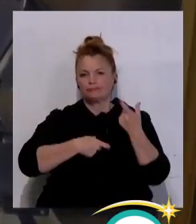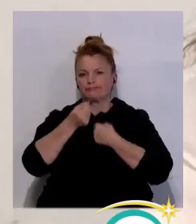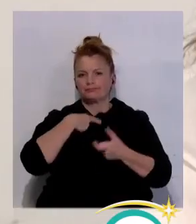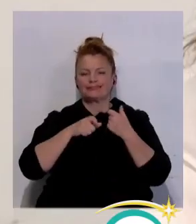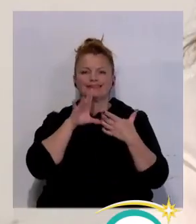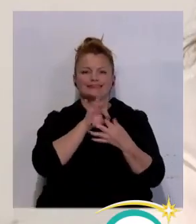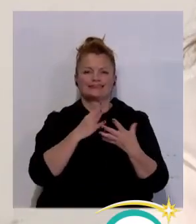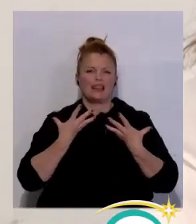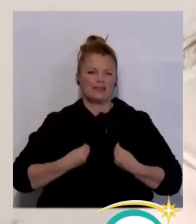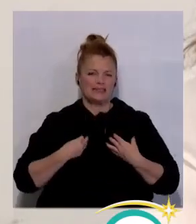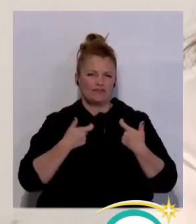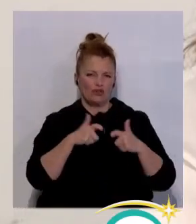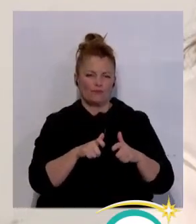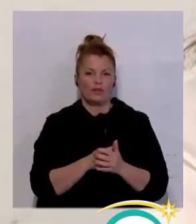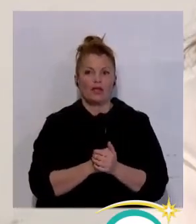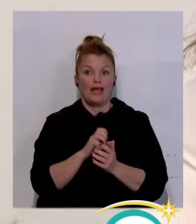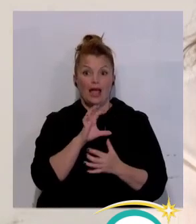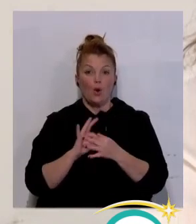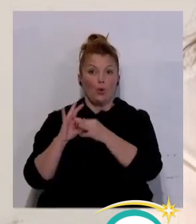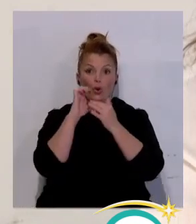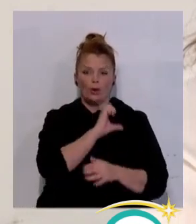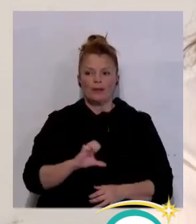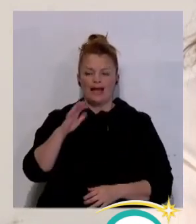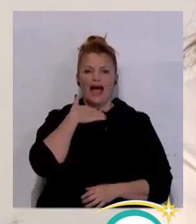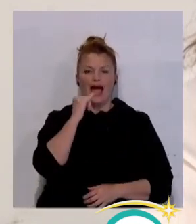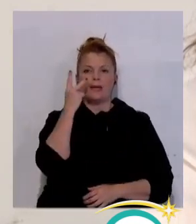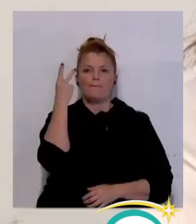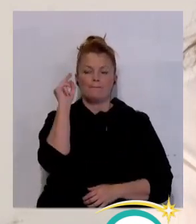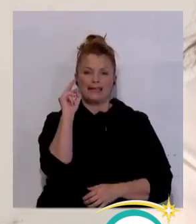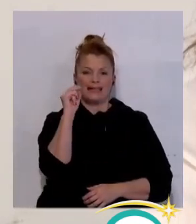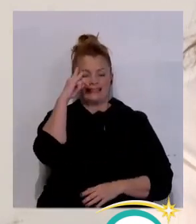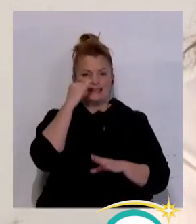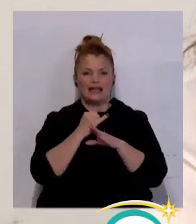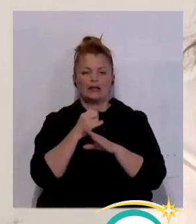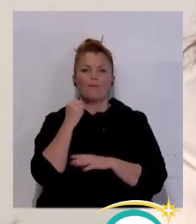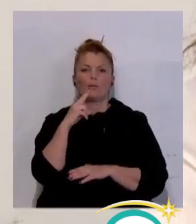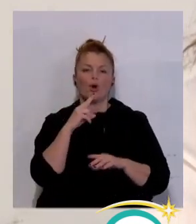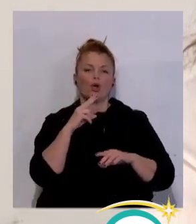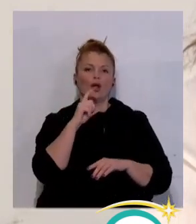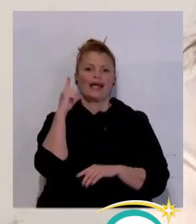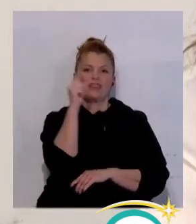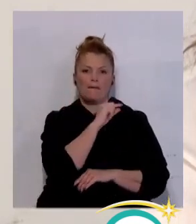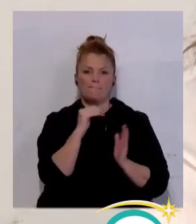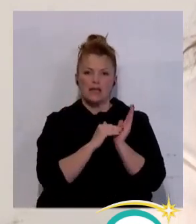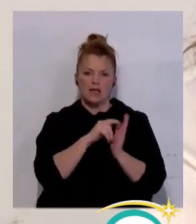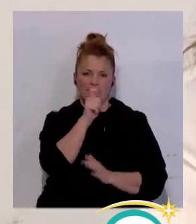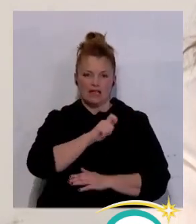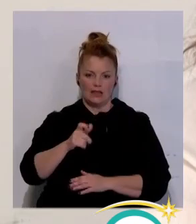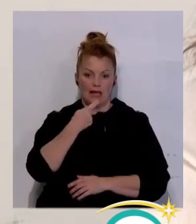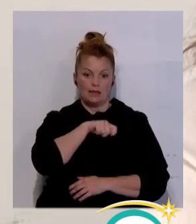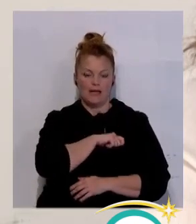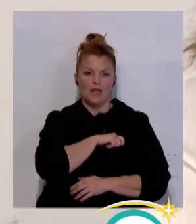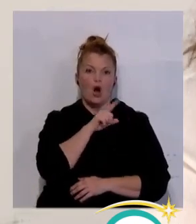benzodiazepina. En la Unión Europea hay casi 20 psiquiatras por 100.000 habitantes. En España,